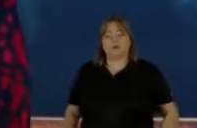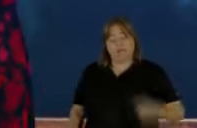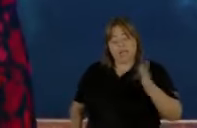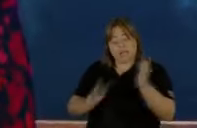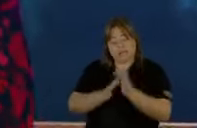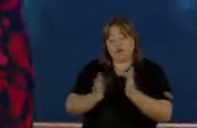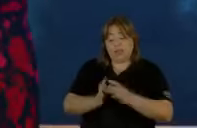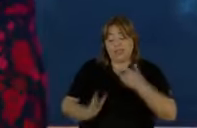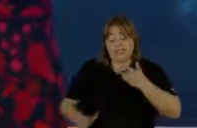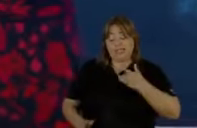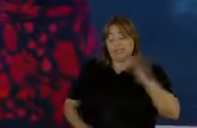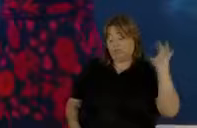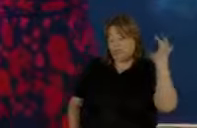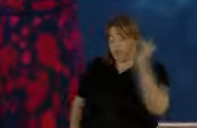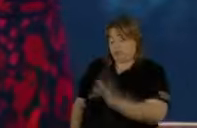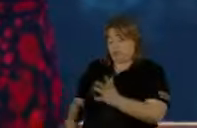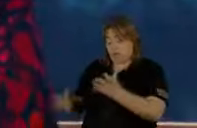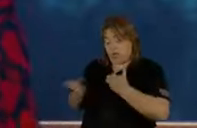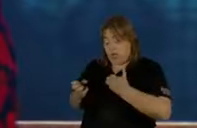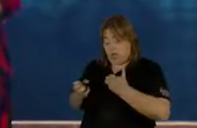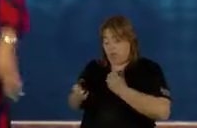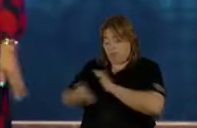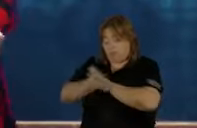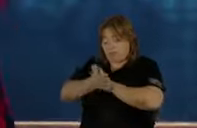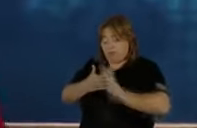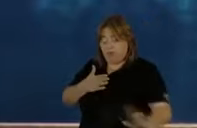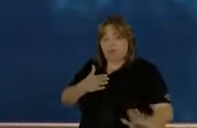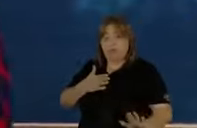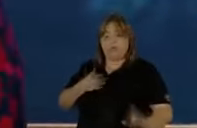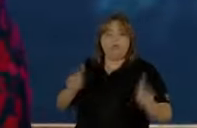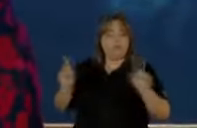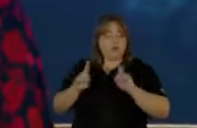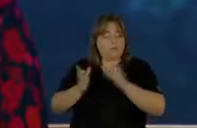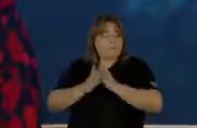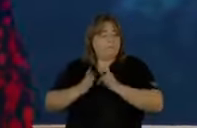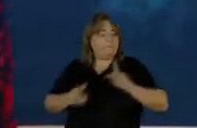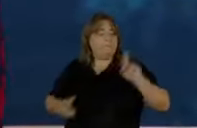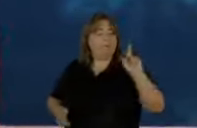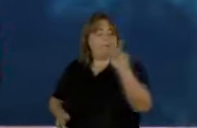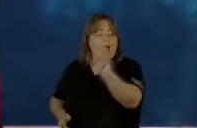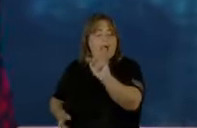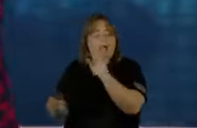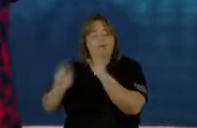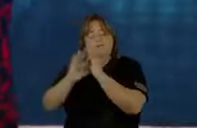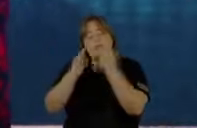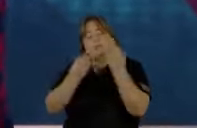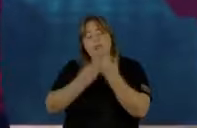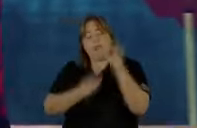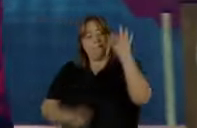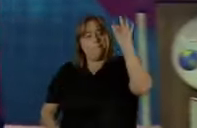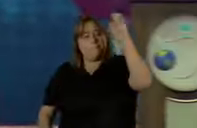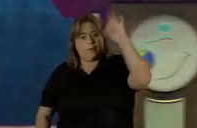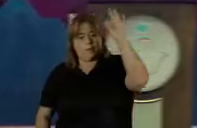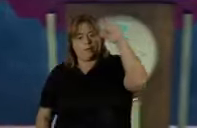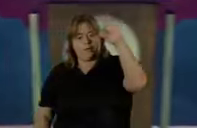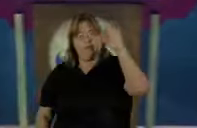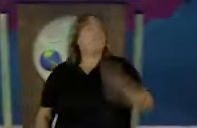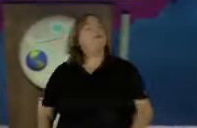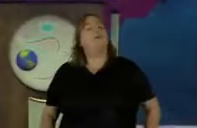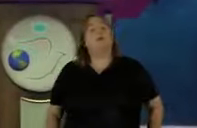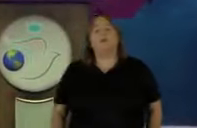tocó y le dijo, sí quiero. Se limpió. ¿A dónde lo volvió a mandar? Con su familia. Aleluya. Lo